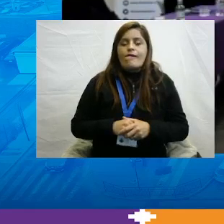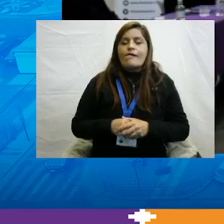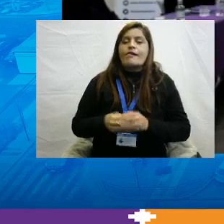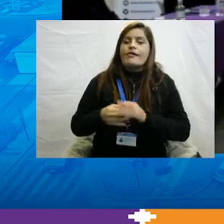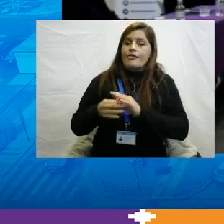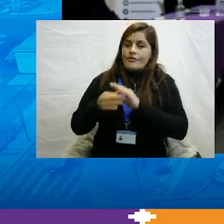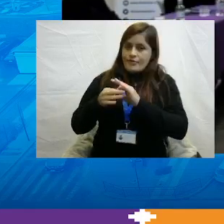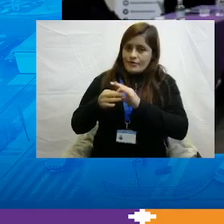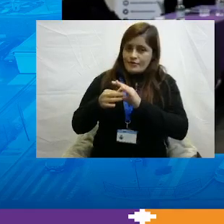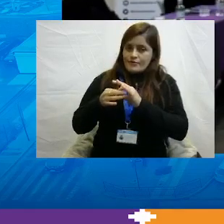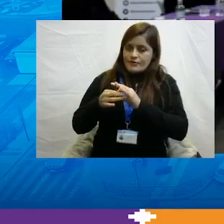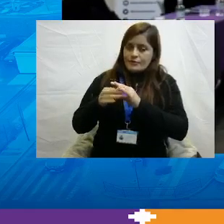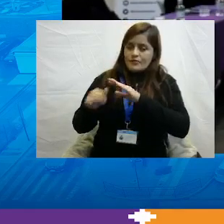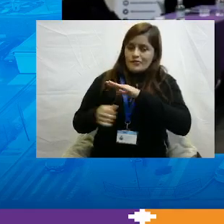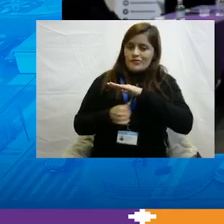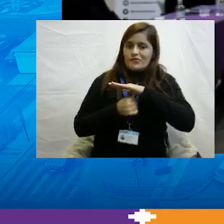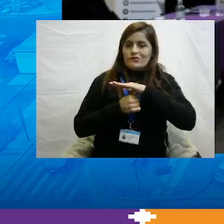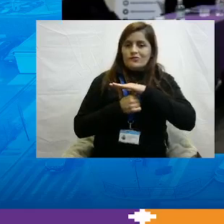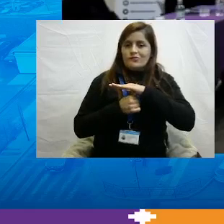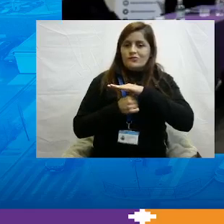Gracias, concejal.